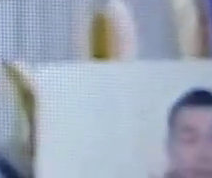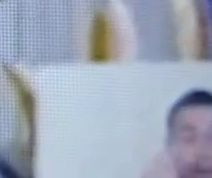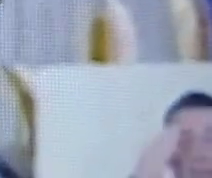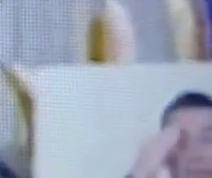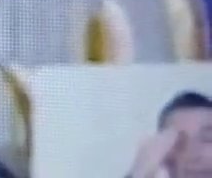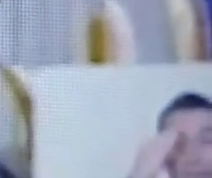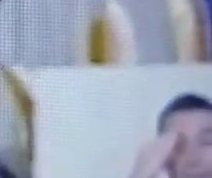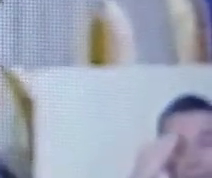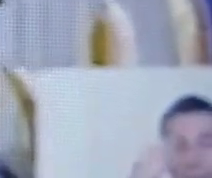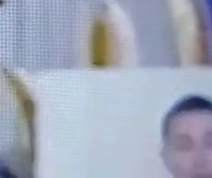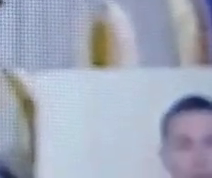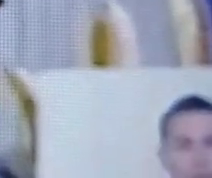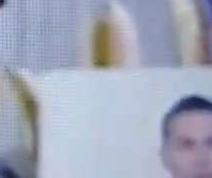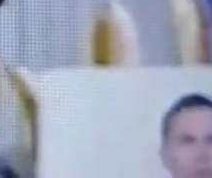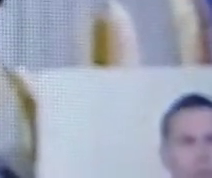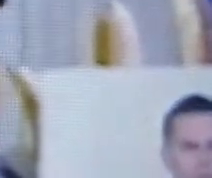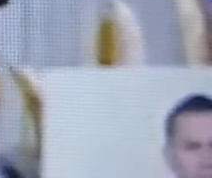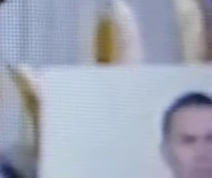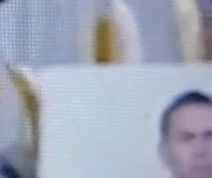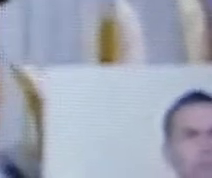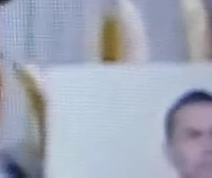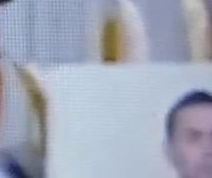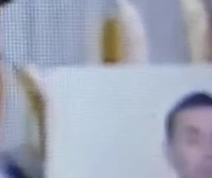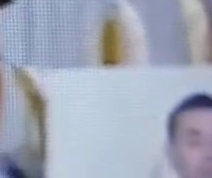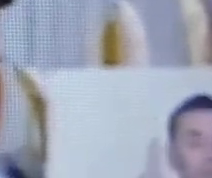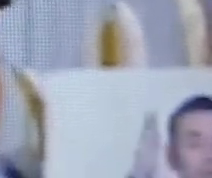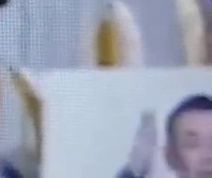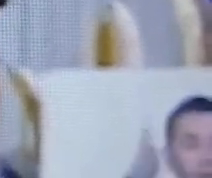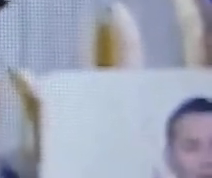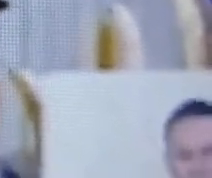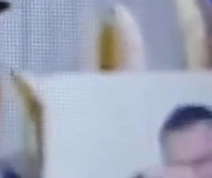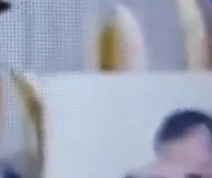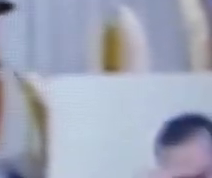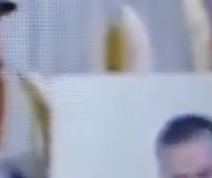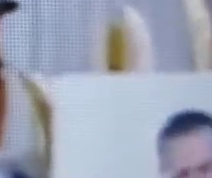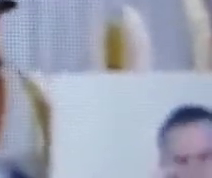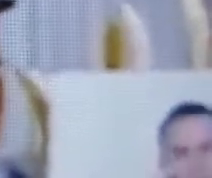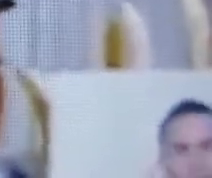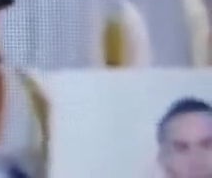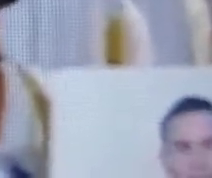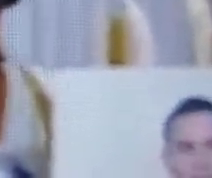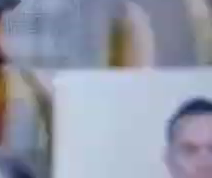seremos exitosos. Ese es nuestro destino. Y haremos nuestro mayor esfuerzo para alcanzarlo.